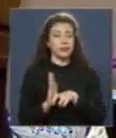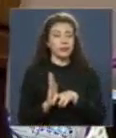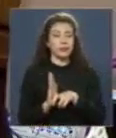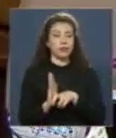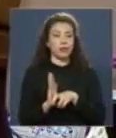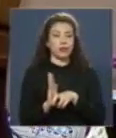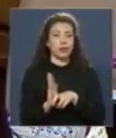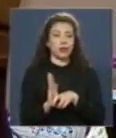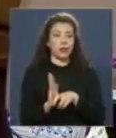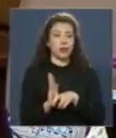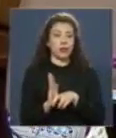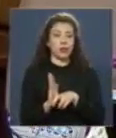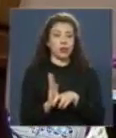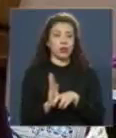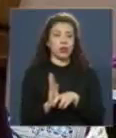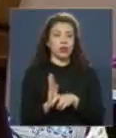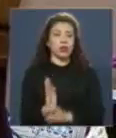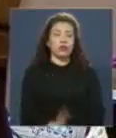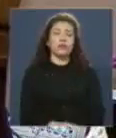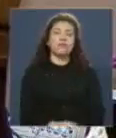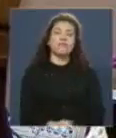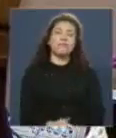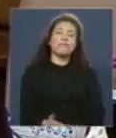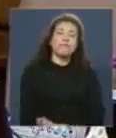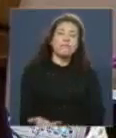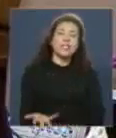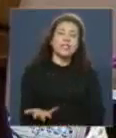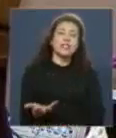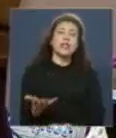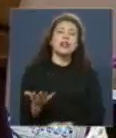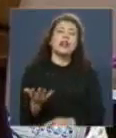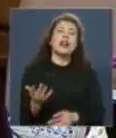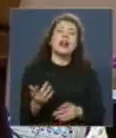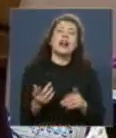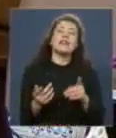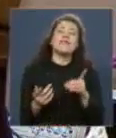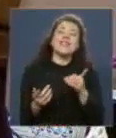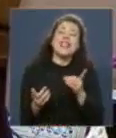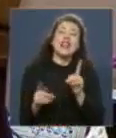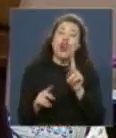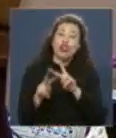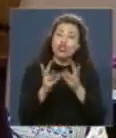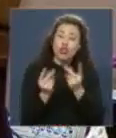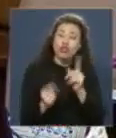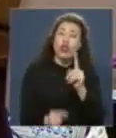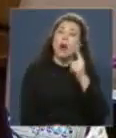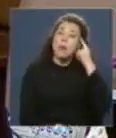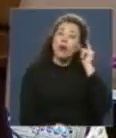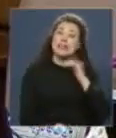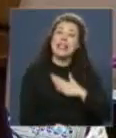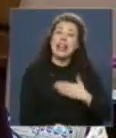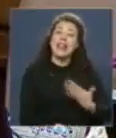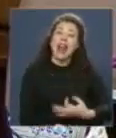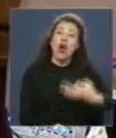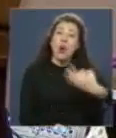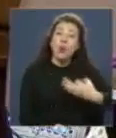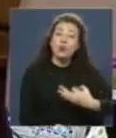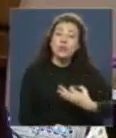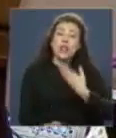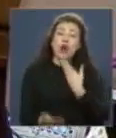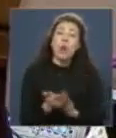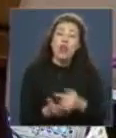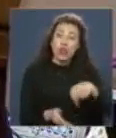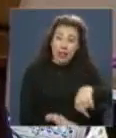otra forma, no quizás no podríamos utilizar el concepto resolver, pero sí hacer justicia cuando ocurran en nuestro